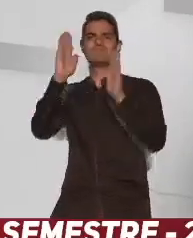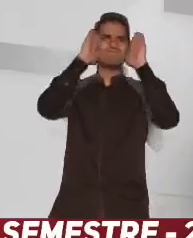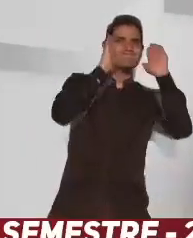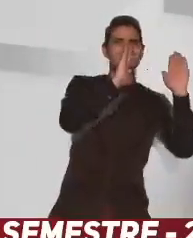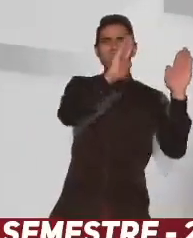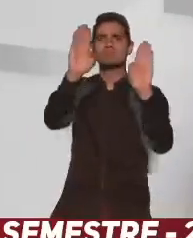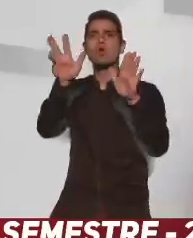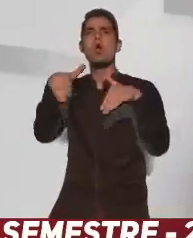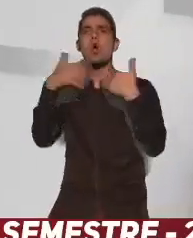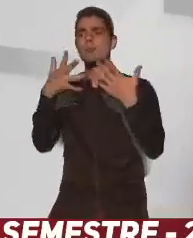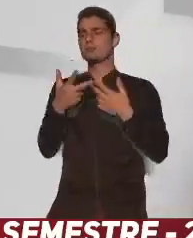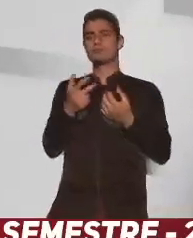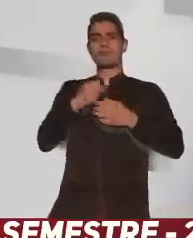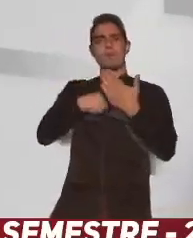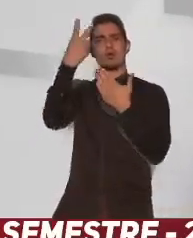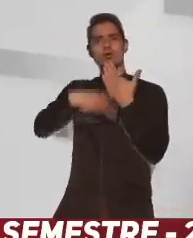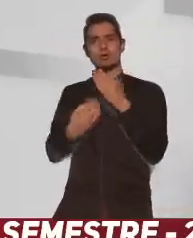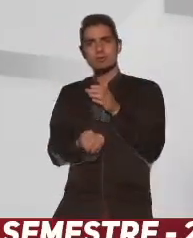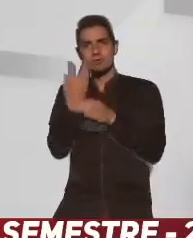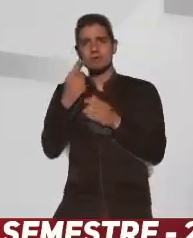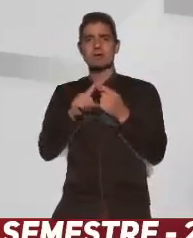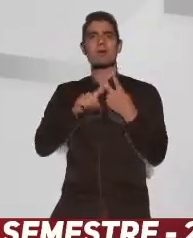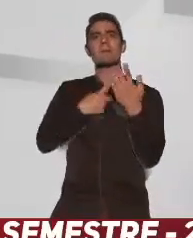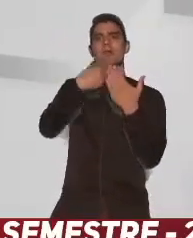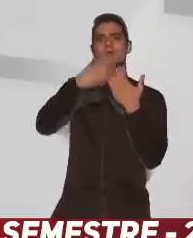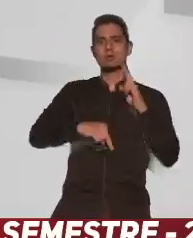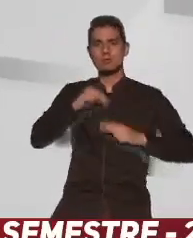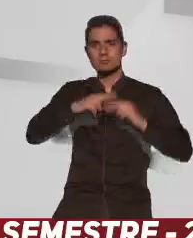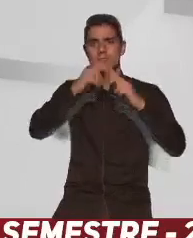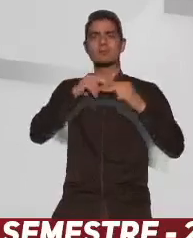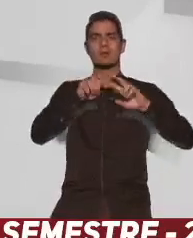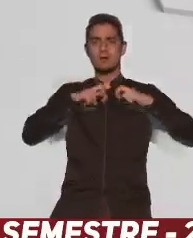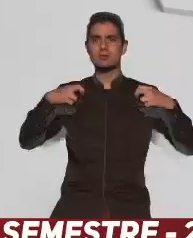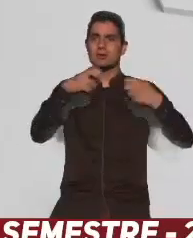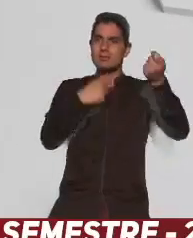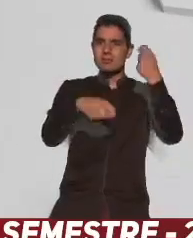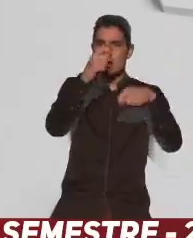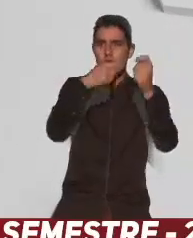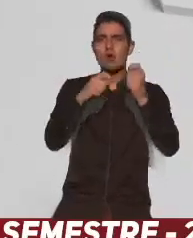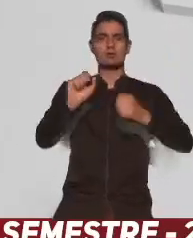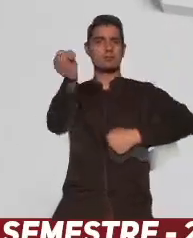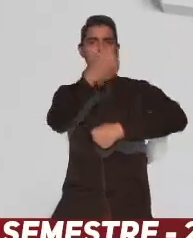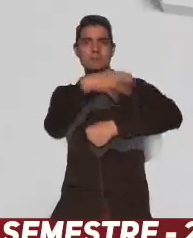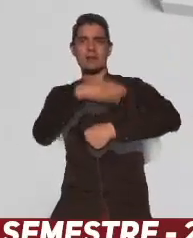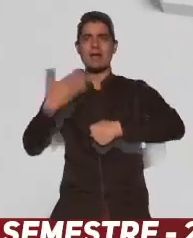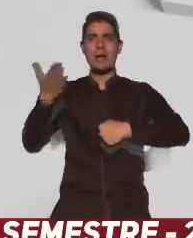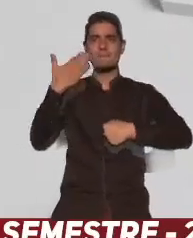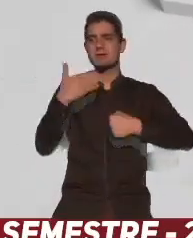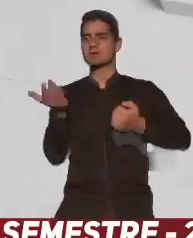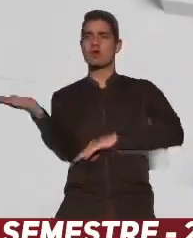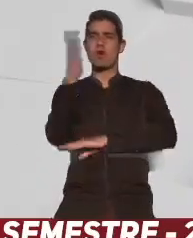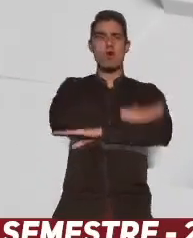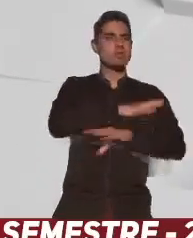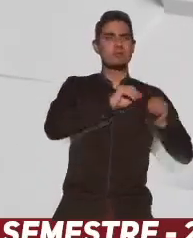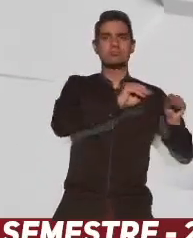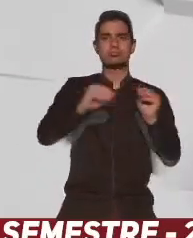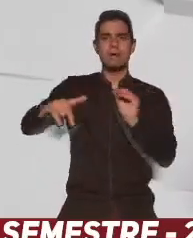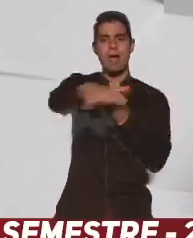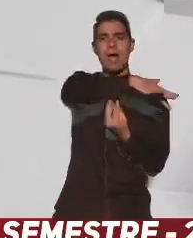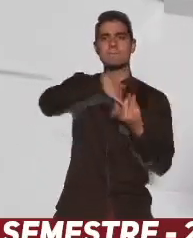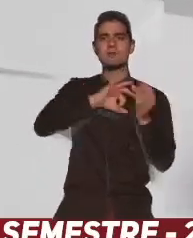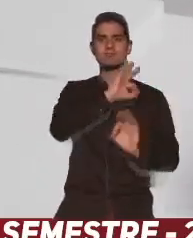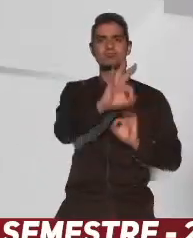negocios, mercados campesinos, alianzas y jornadas ambientales, con las cuales se benefició alrededor de